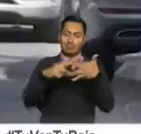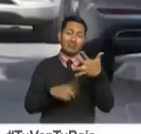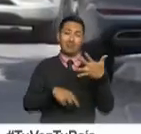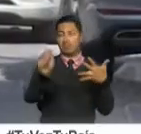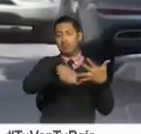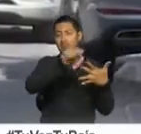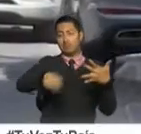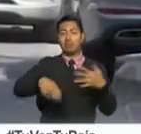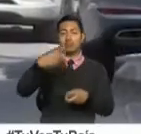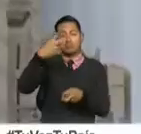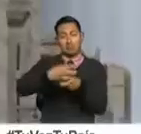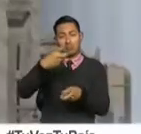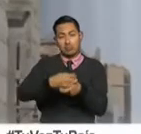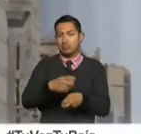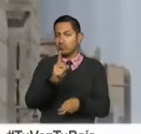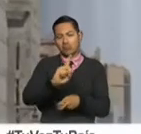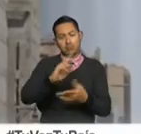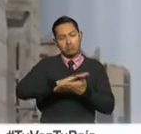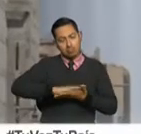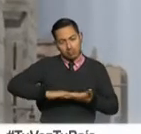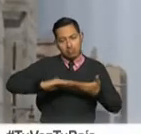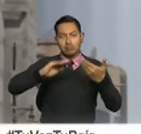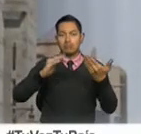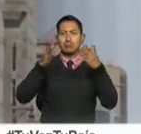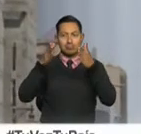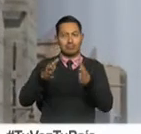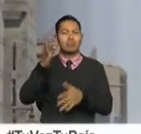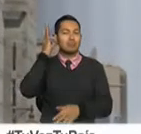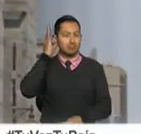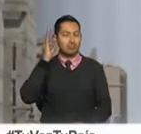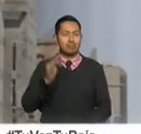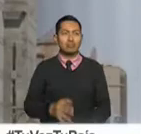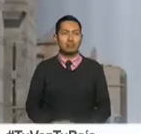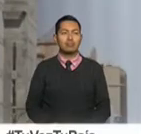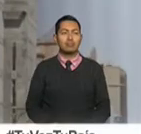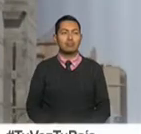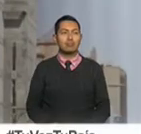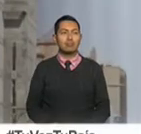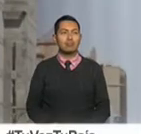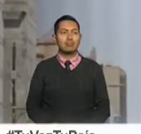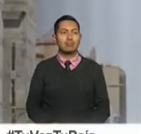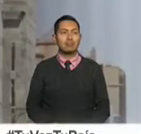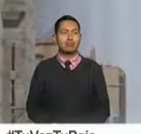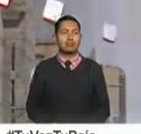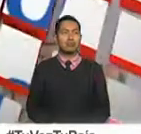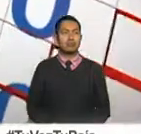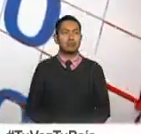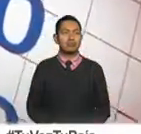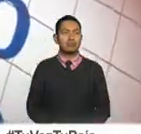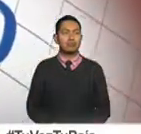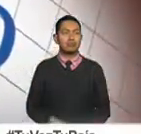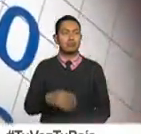medidas impuestas a las mujeres, pese a la oposición de los ultraconservadores.